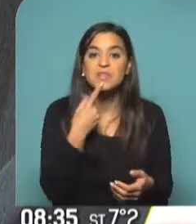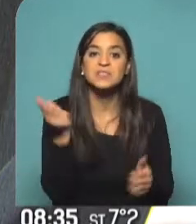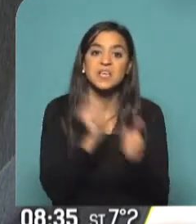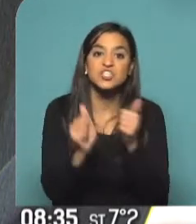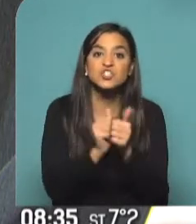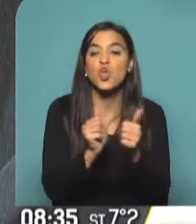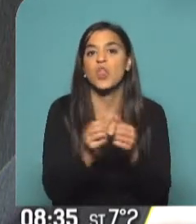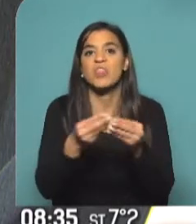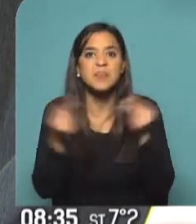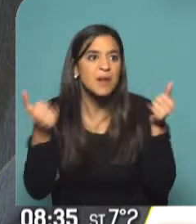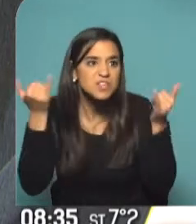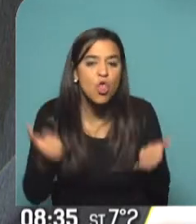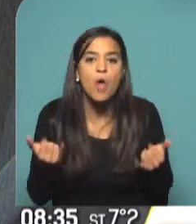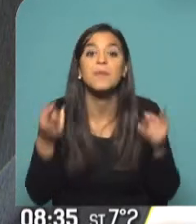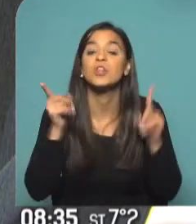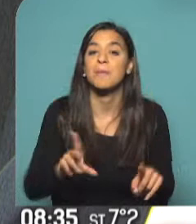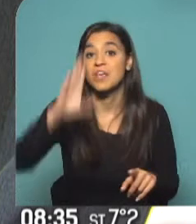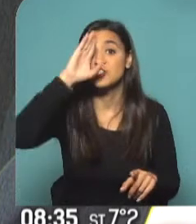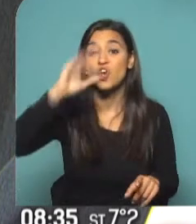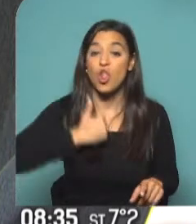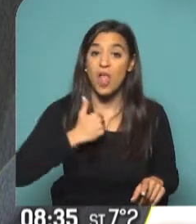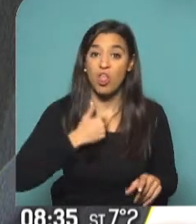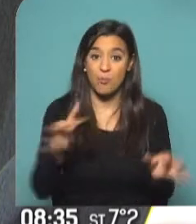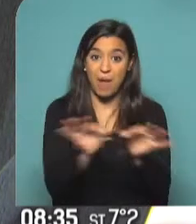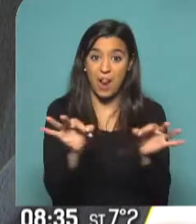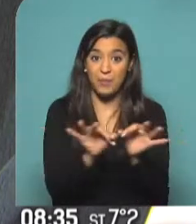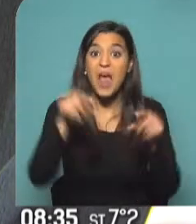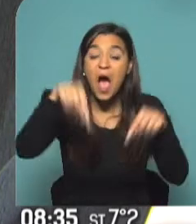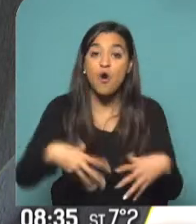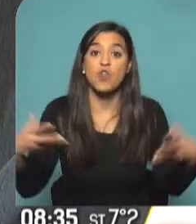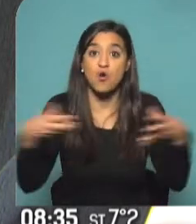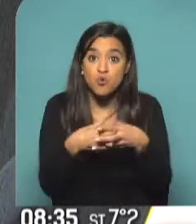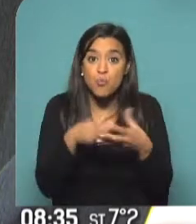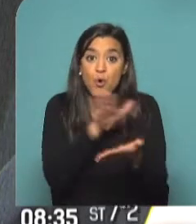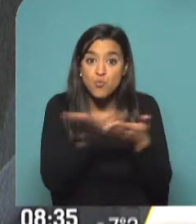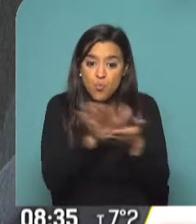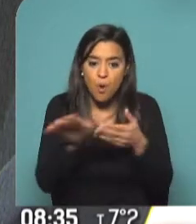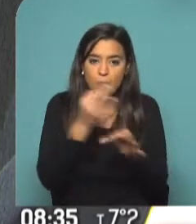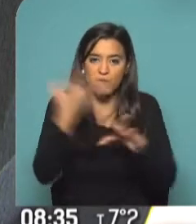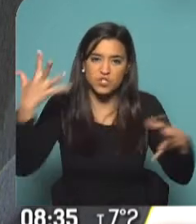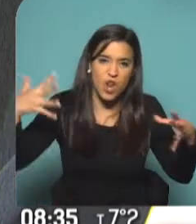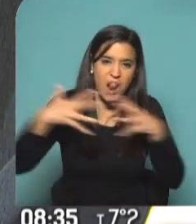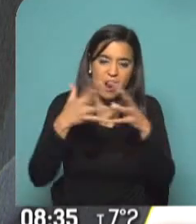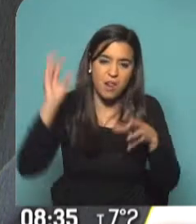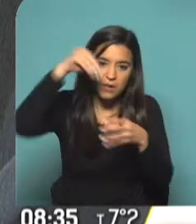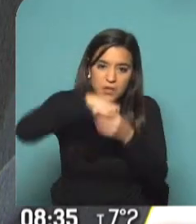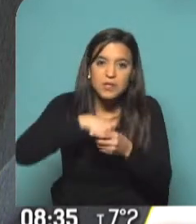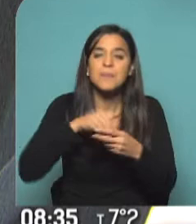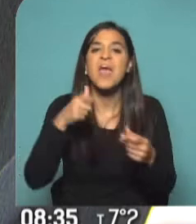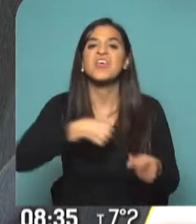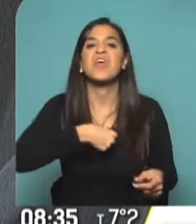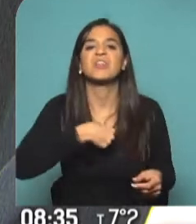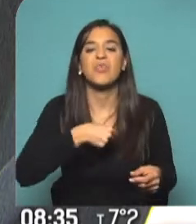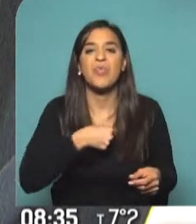desaparecidos también de los soldados que cayeron en malvinas ahora hay un grupo interdisciplinario que se ocupa de restituir identidades de